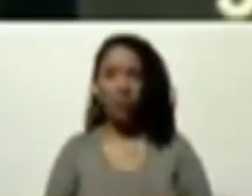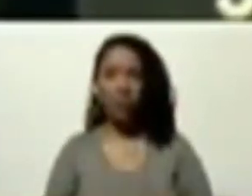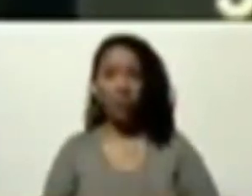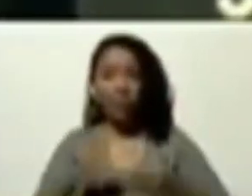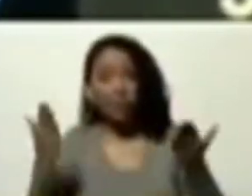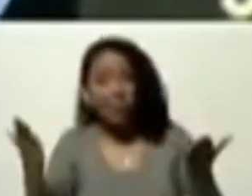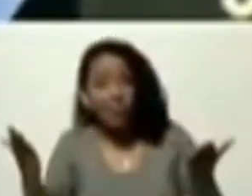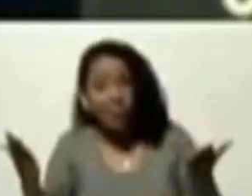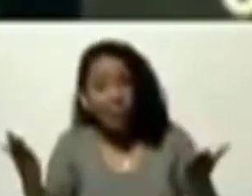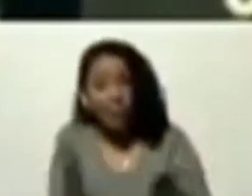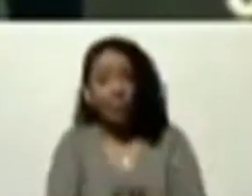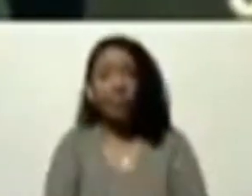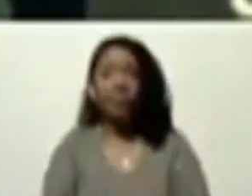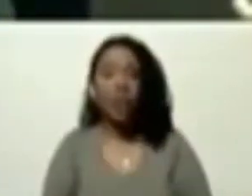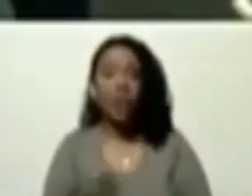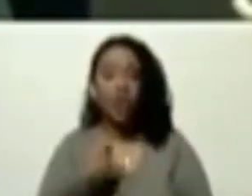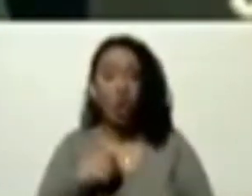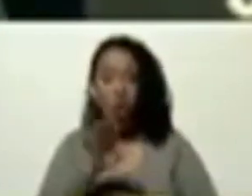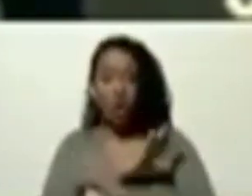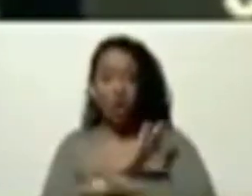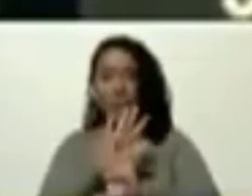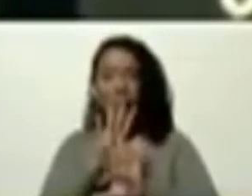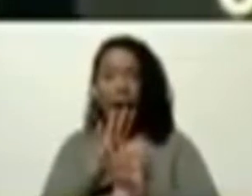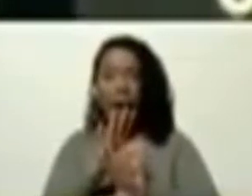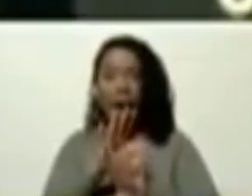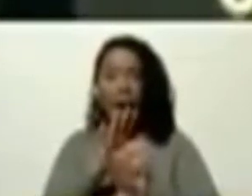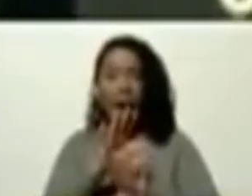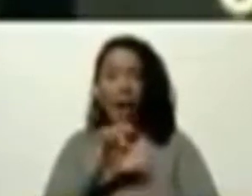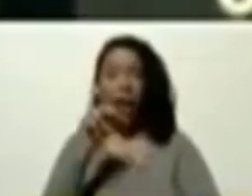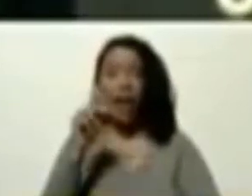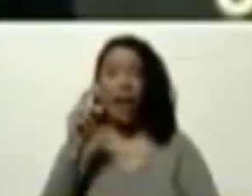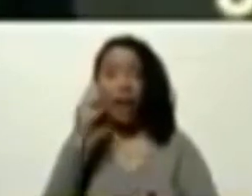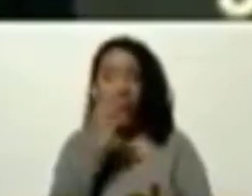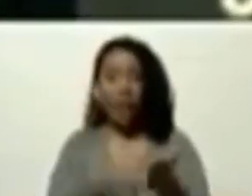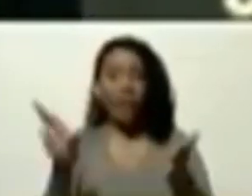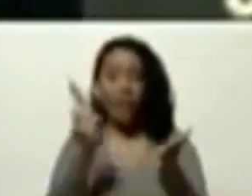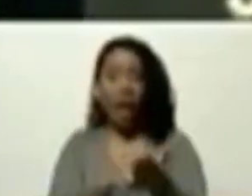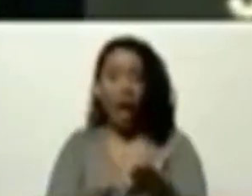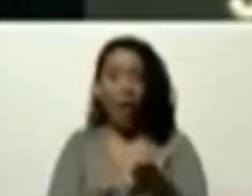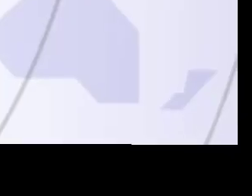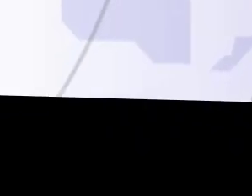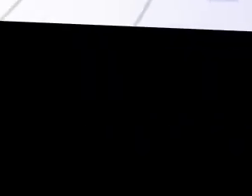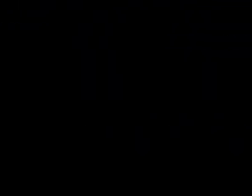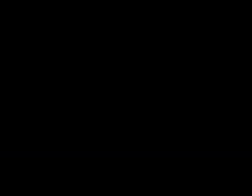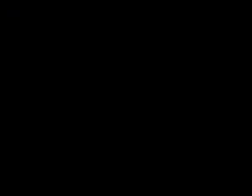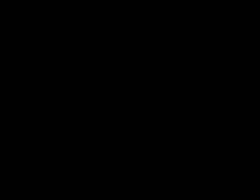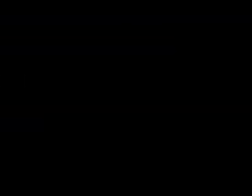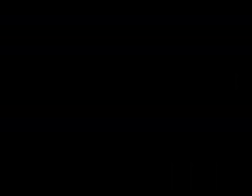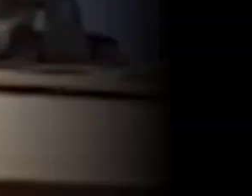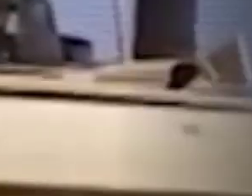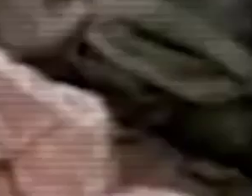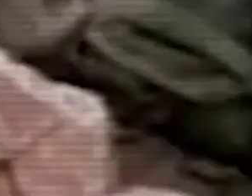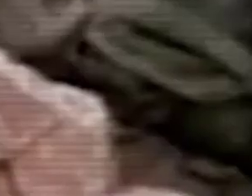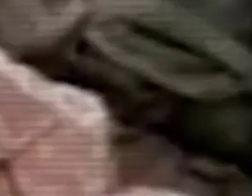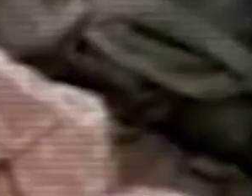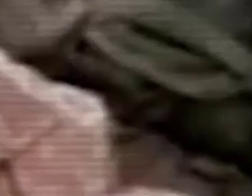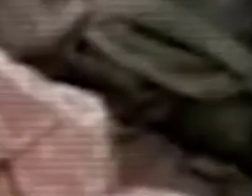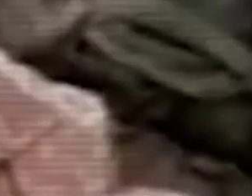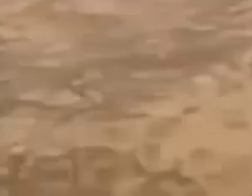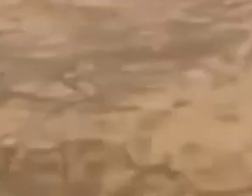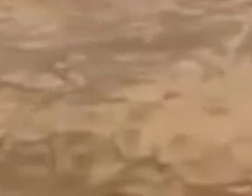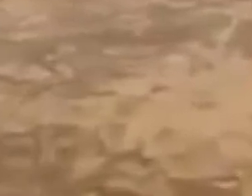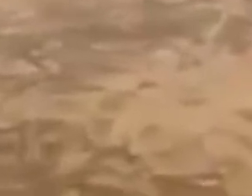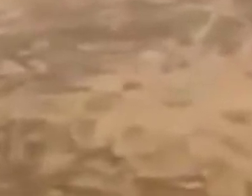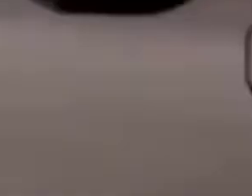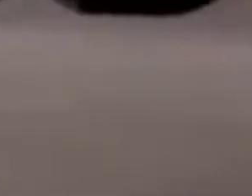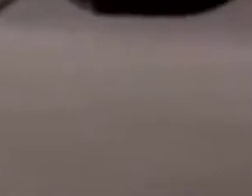Así que he ratificado en su mando a un conjunto de oficiales. Por otra parte, la Corte Penal